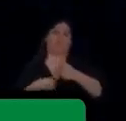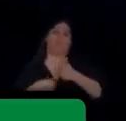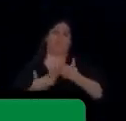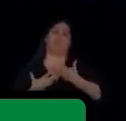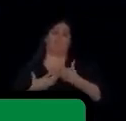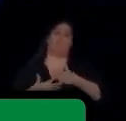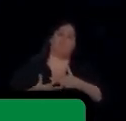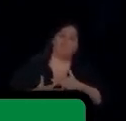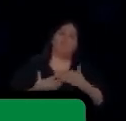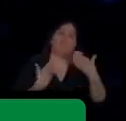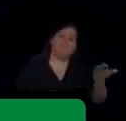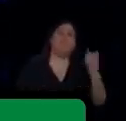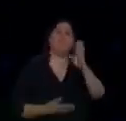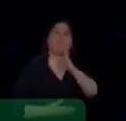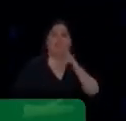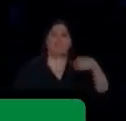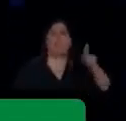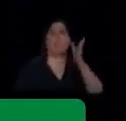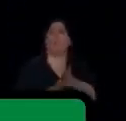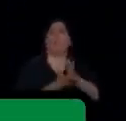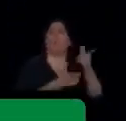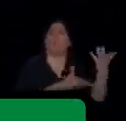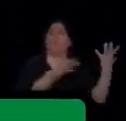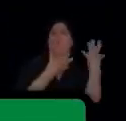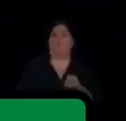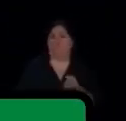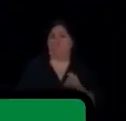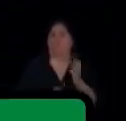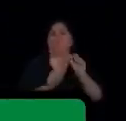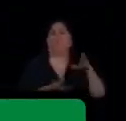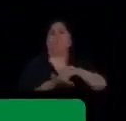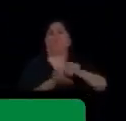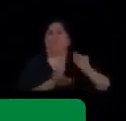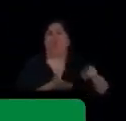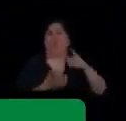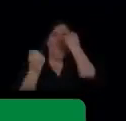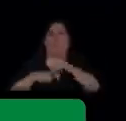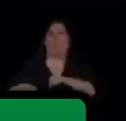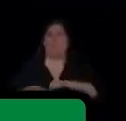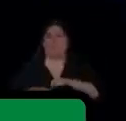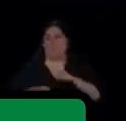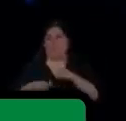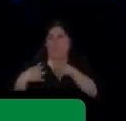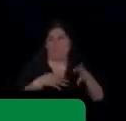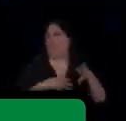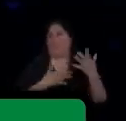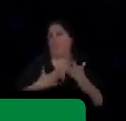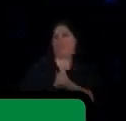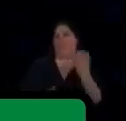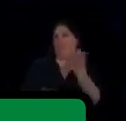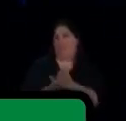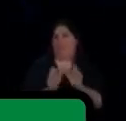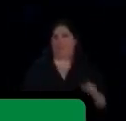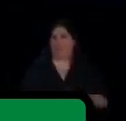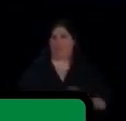realidad no había tenido cabida en esa discusión. Cosas raras pasaron en el debate. Pero bueno, la